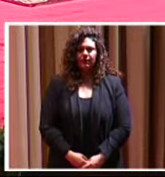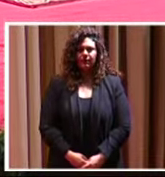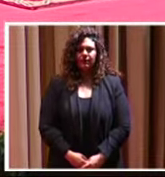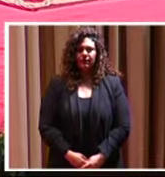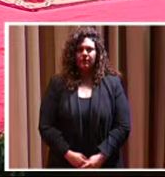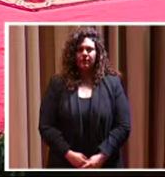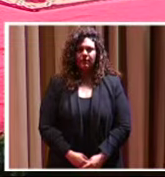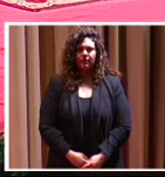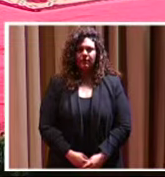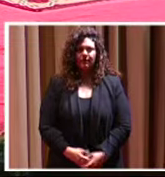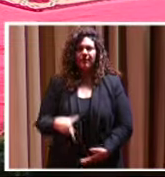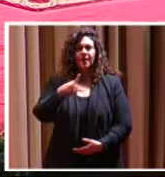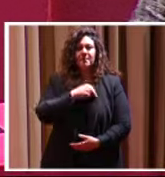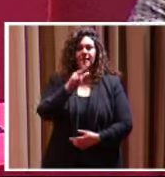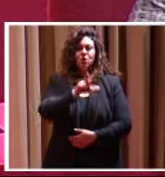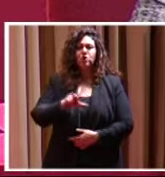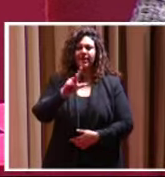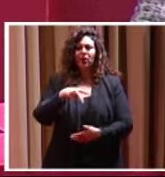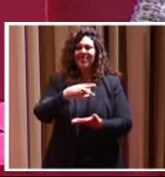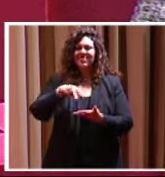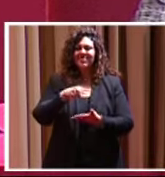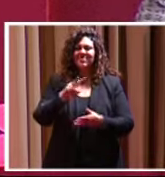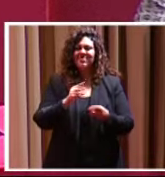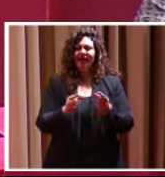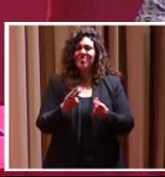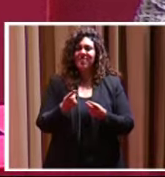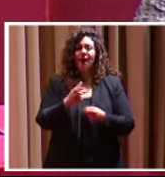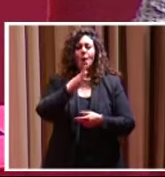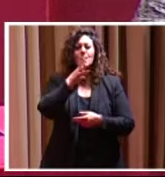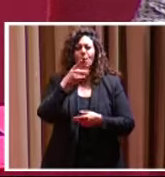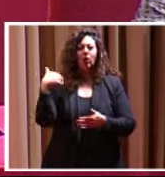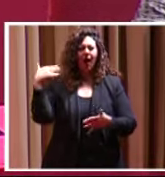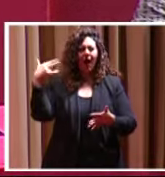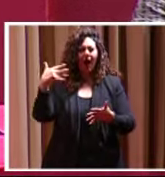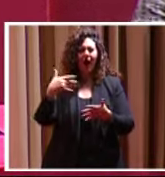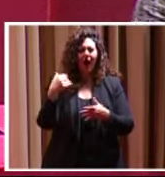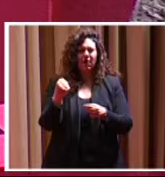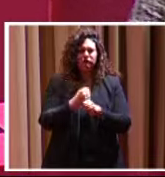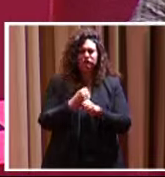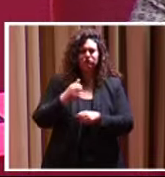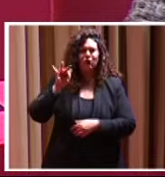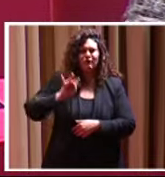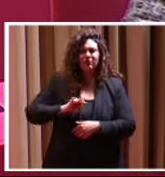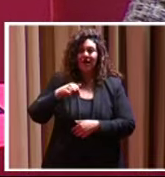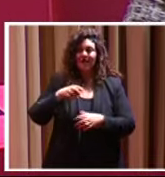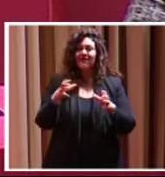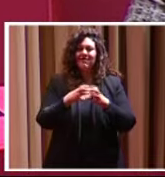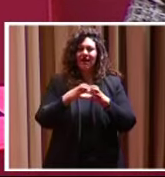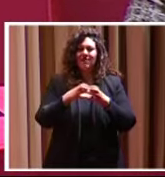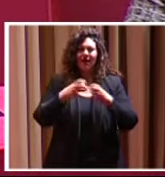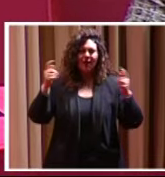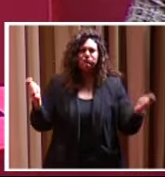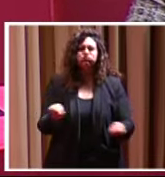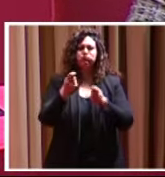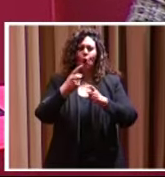Premio Nacional de Danza por su intensa carrera profesional llevando a Granada a los altos niveles de